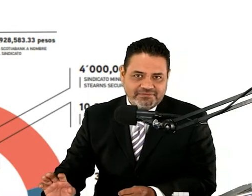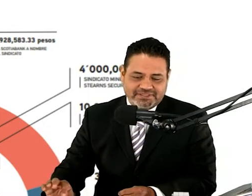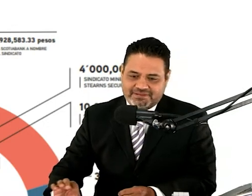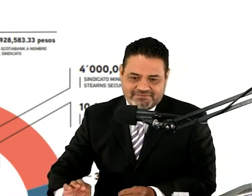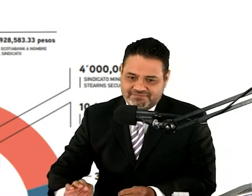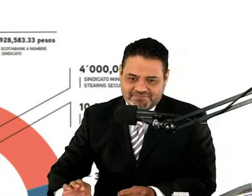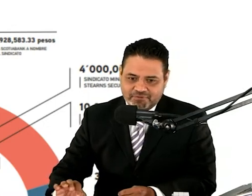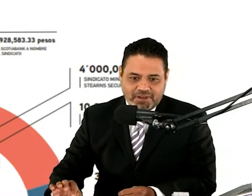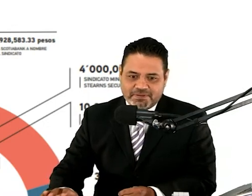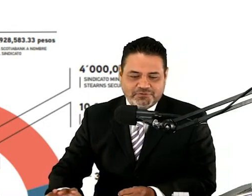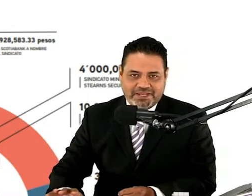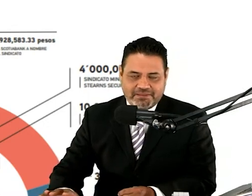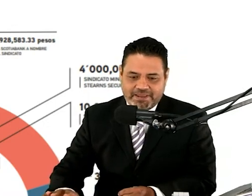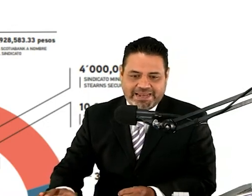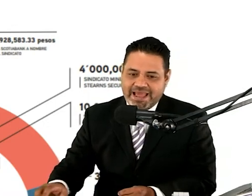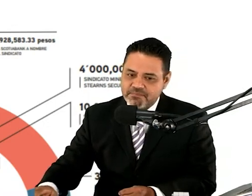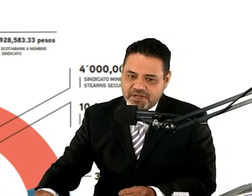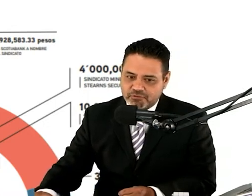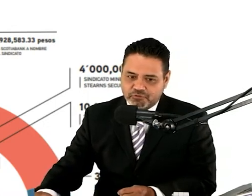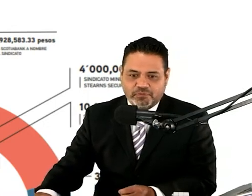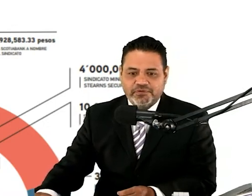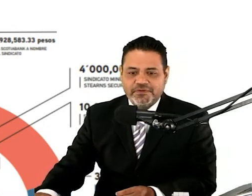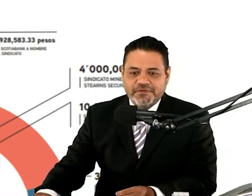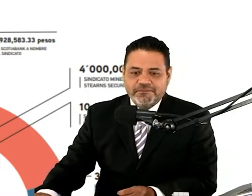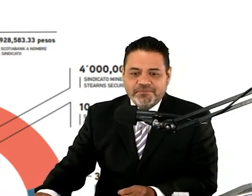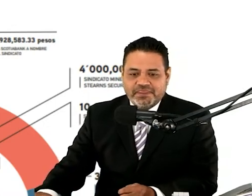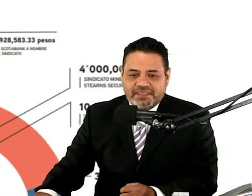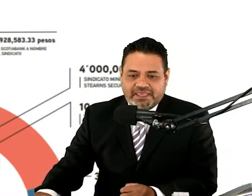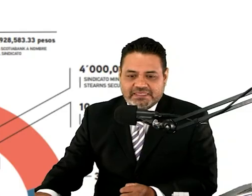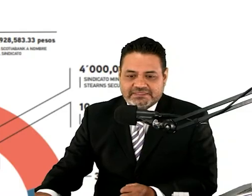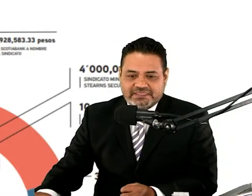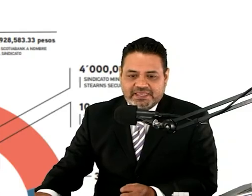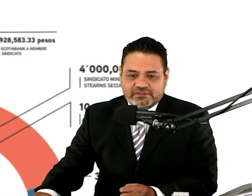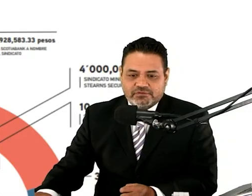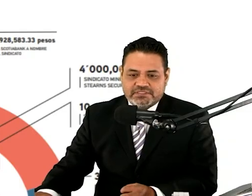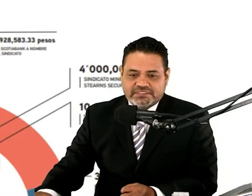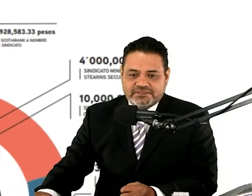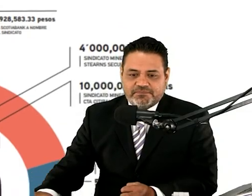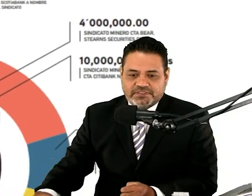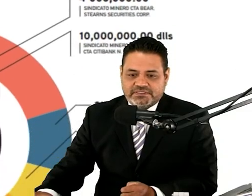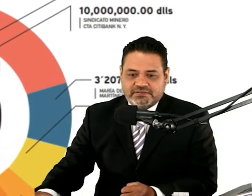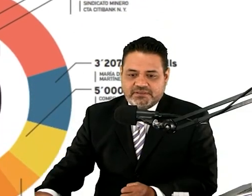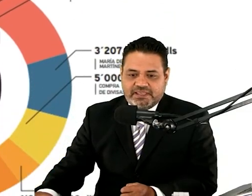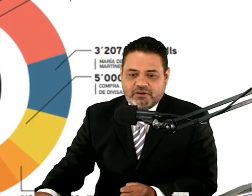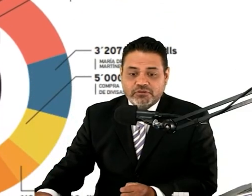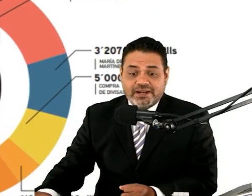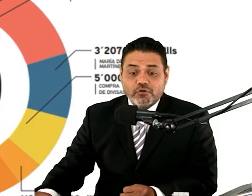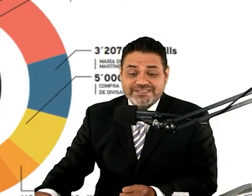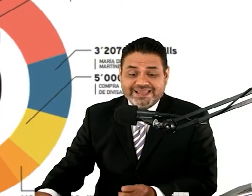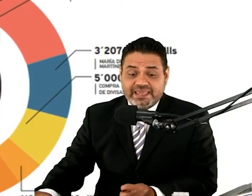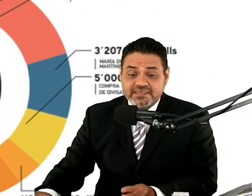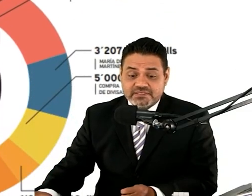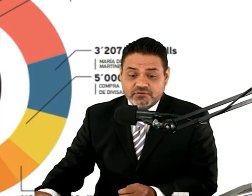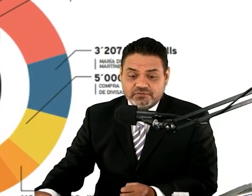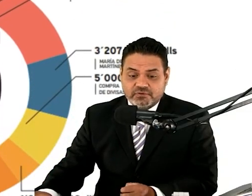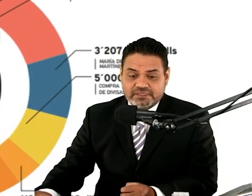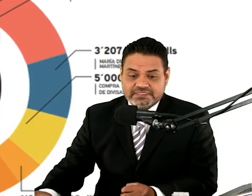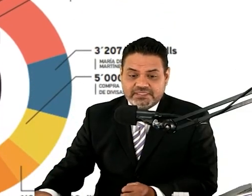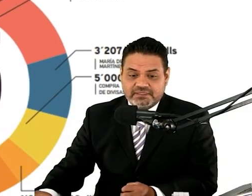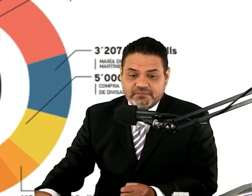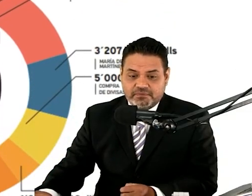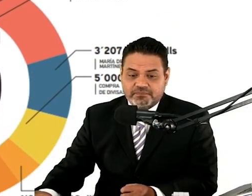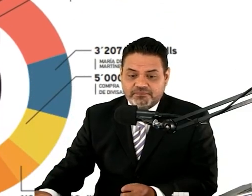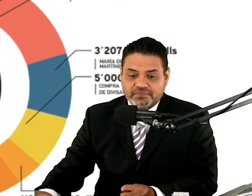rey no no la pasó nada mal hambre no tuvo este entonces pues otra cosa que hizo